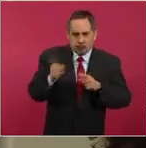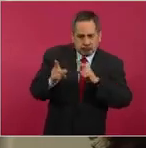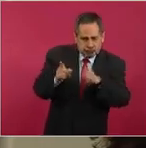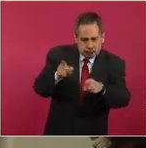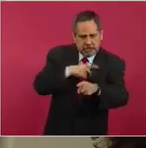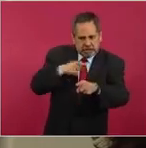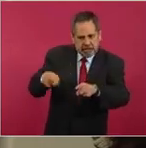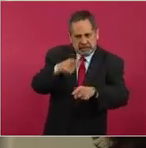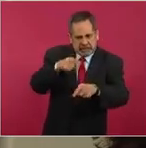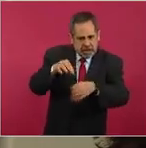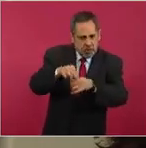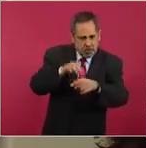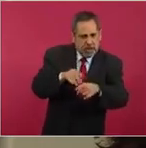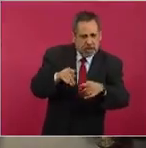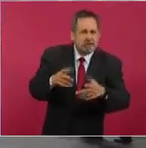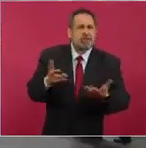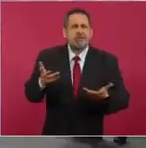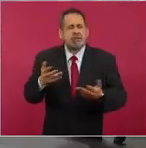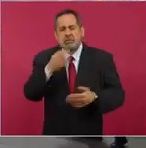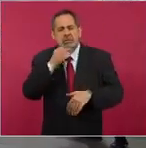coaccionar? Que,